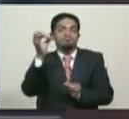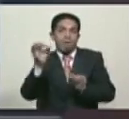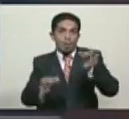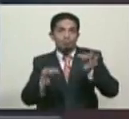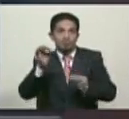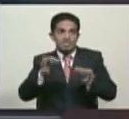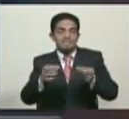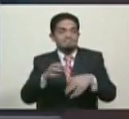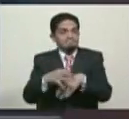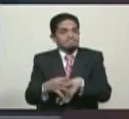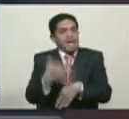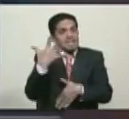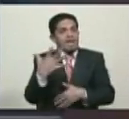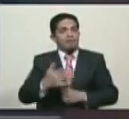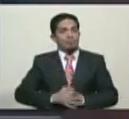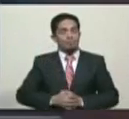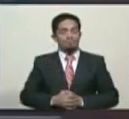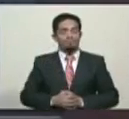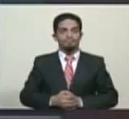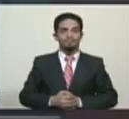Administración de Justicia.